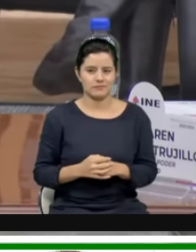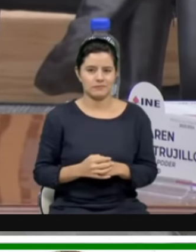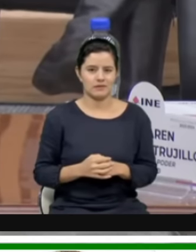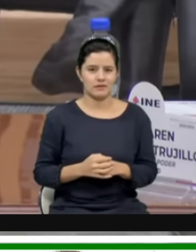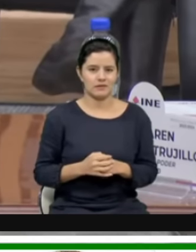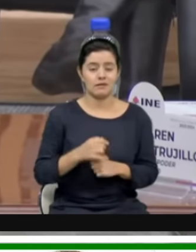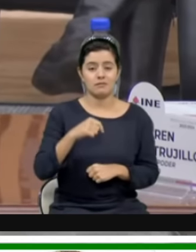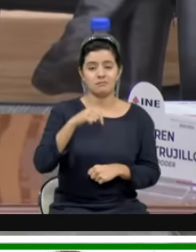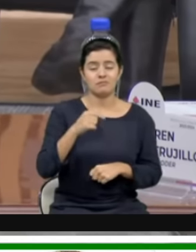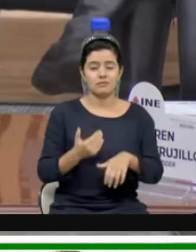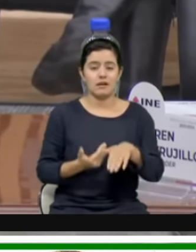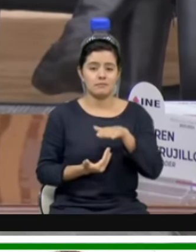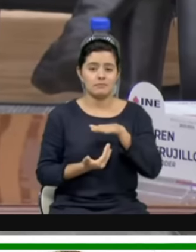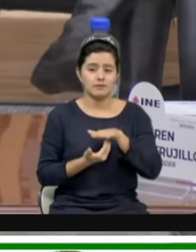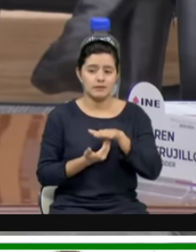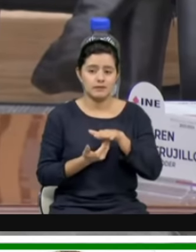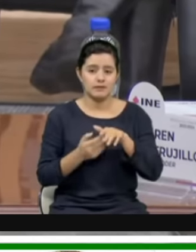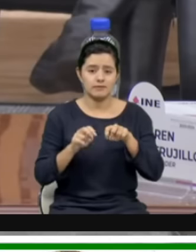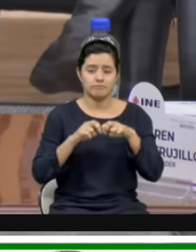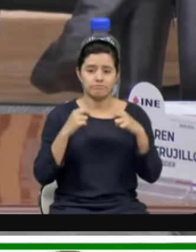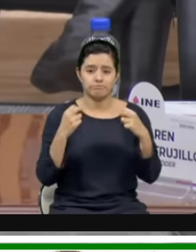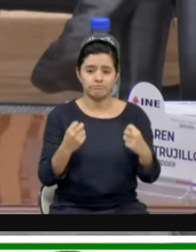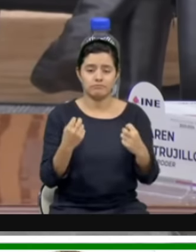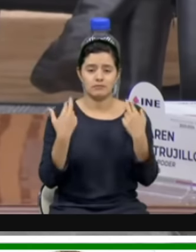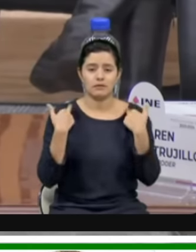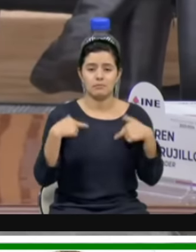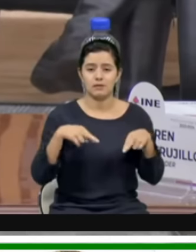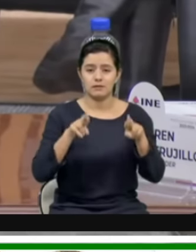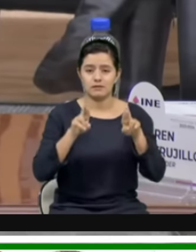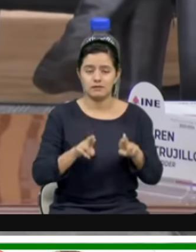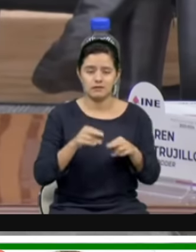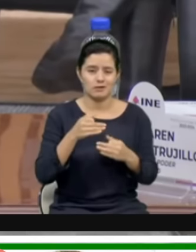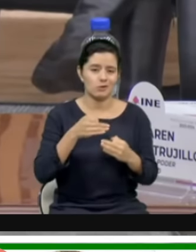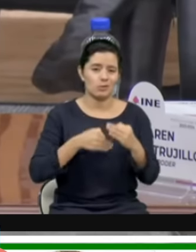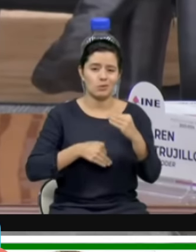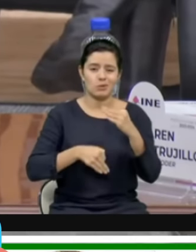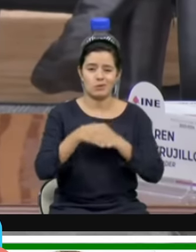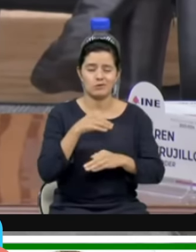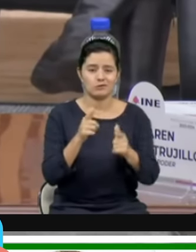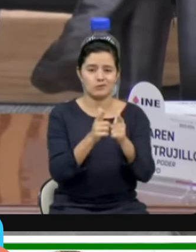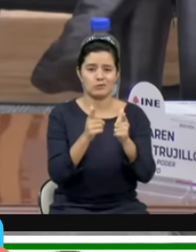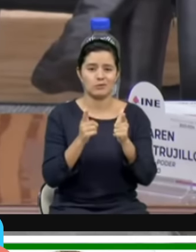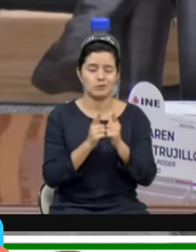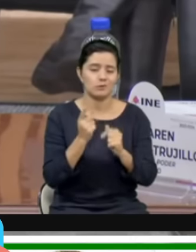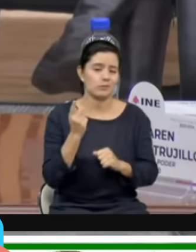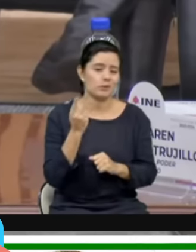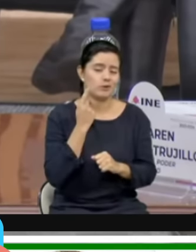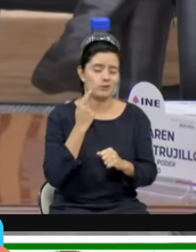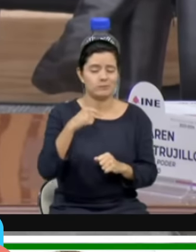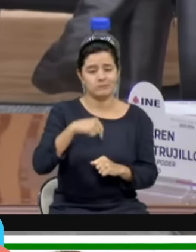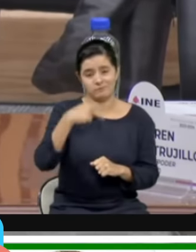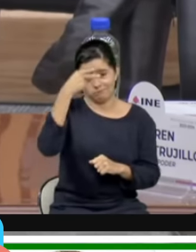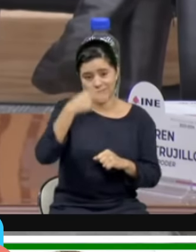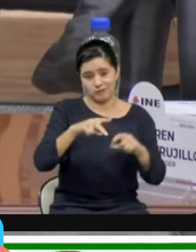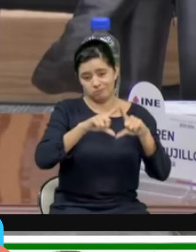una mesa Donde están representadas todas las fuerzas políticas de este